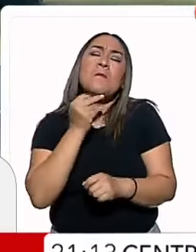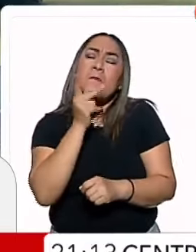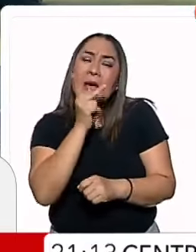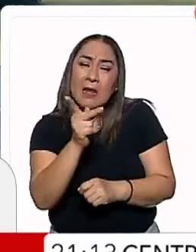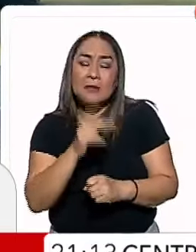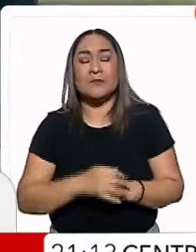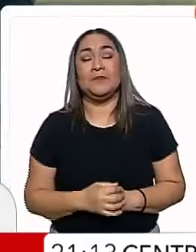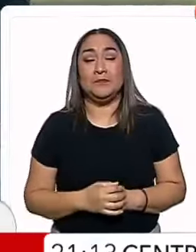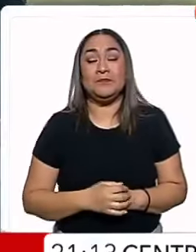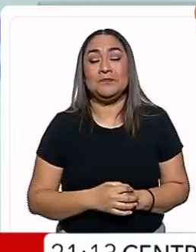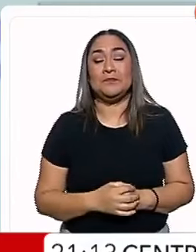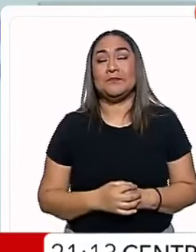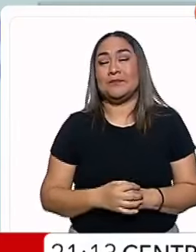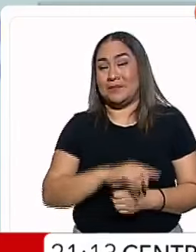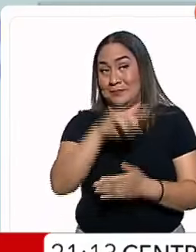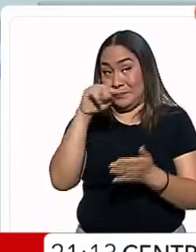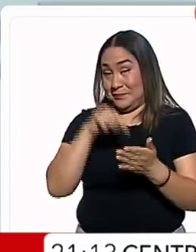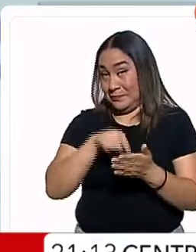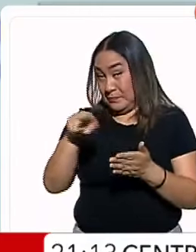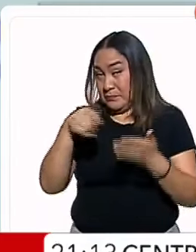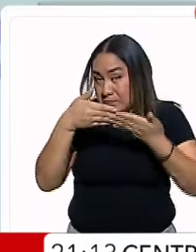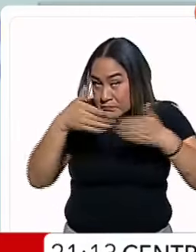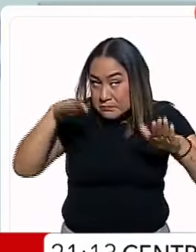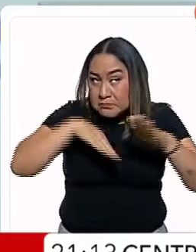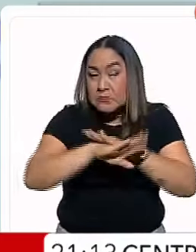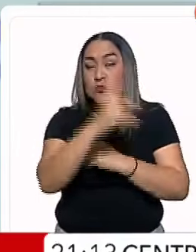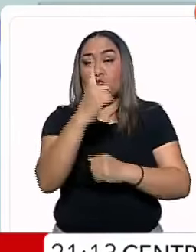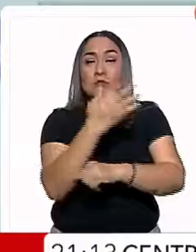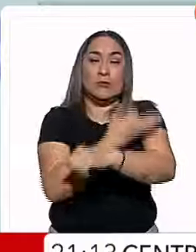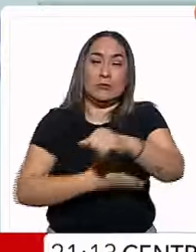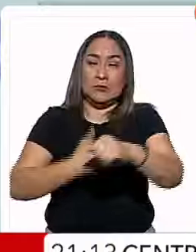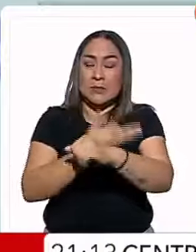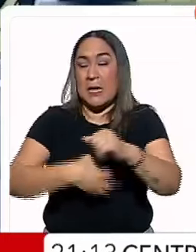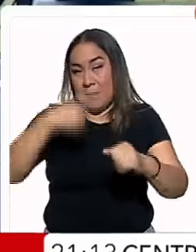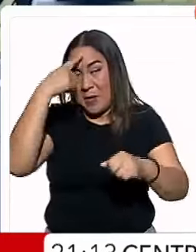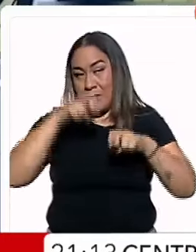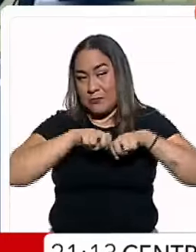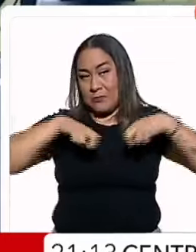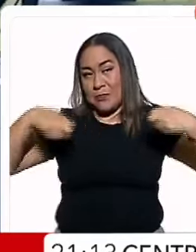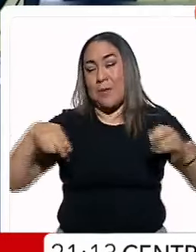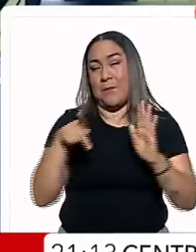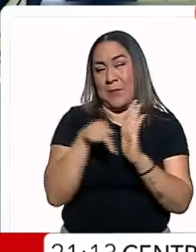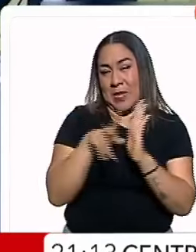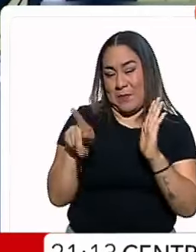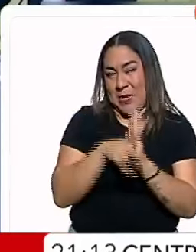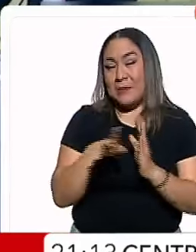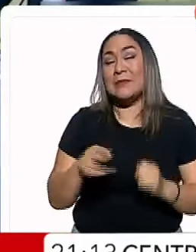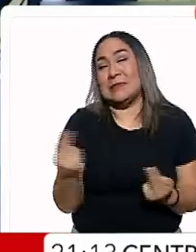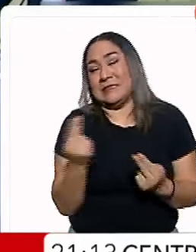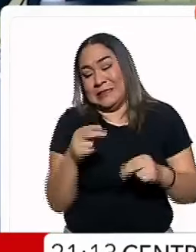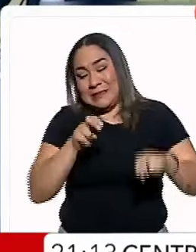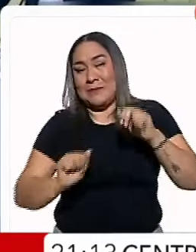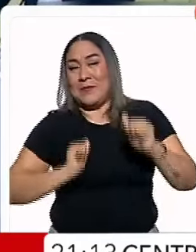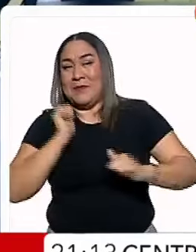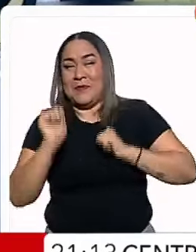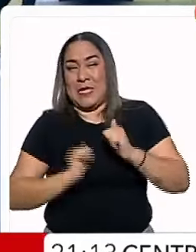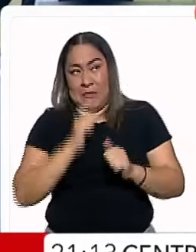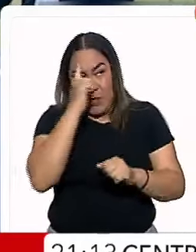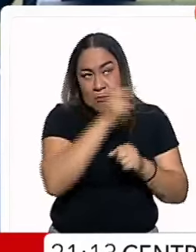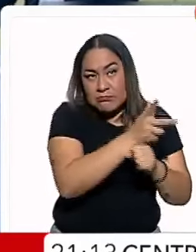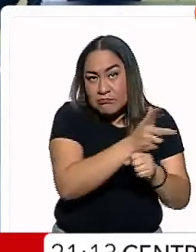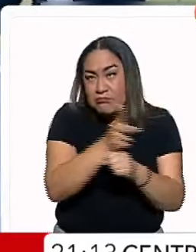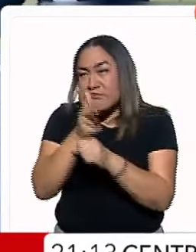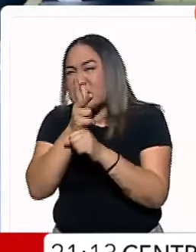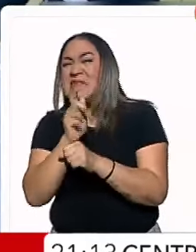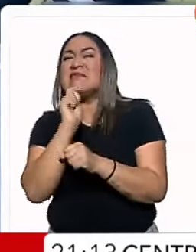Por lo que las puertas del complejo se abrieron alrededor de la 1 de la tarde para la prensa, ávida de tener el mejor lugar para contar este episodio